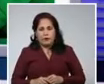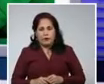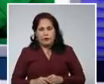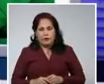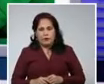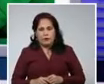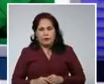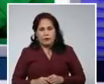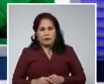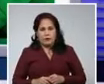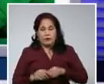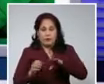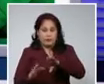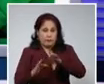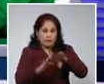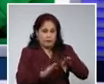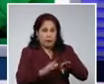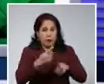Fallece también